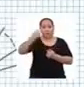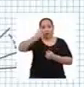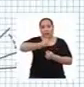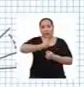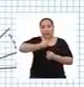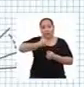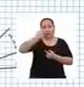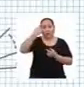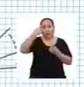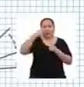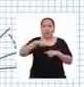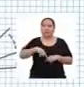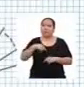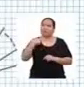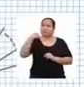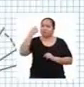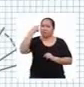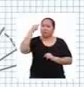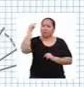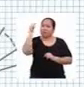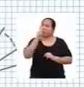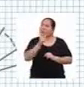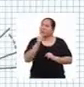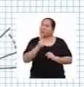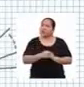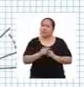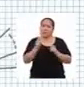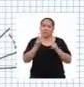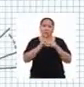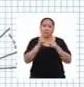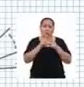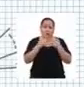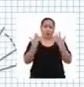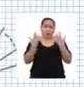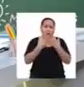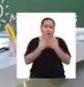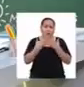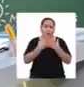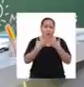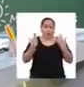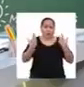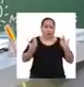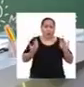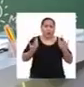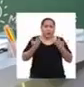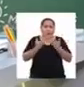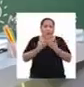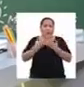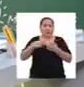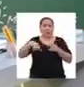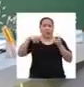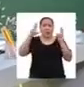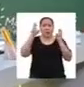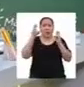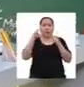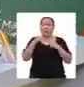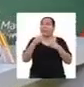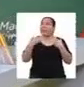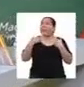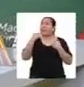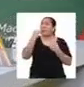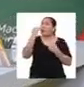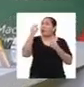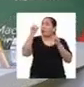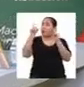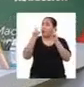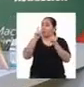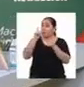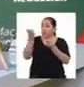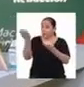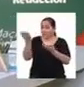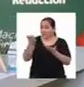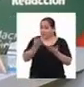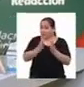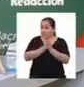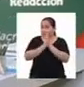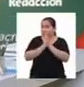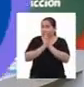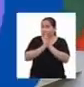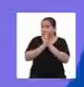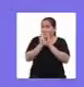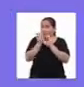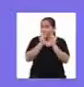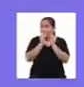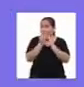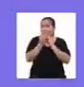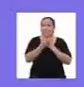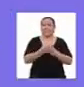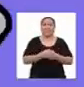un vocabulario adecuado y relacionado con el tema. Tenemos algunas preguntas. ¿Nos acompaña a